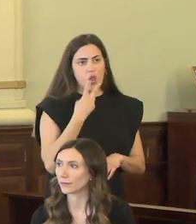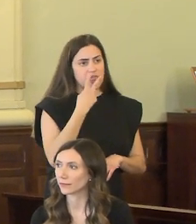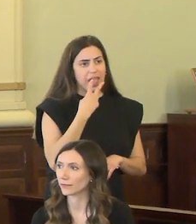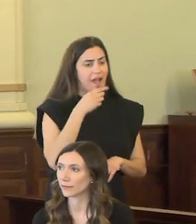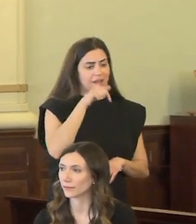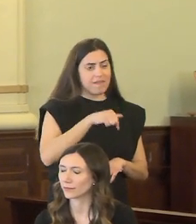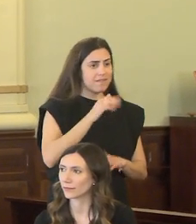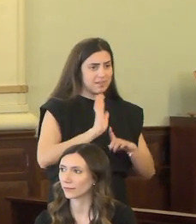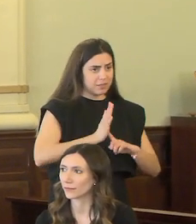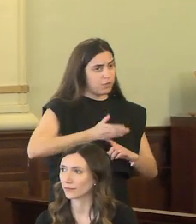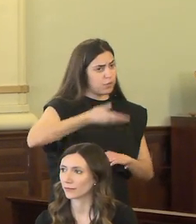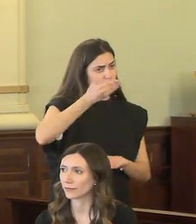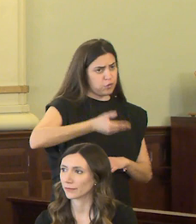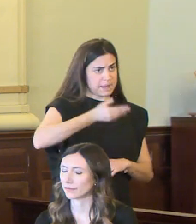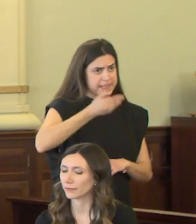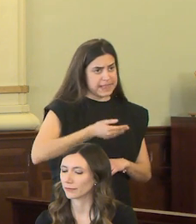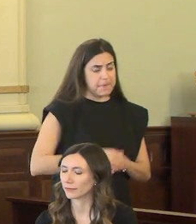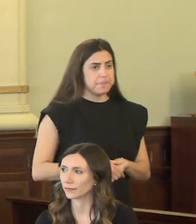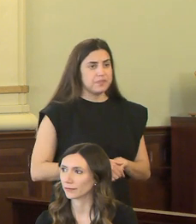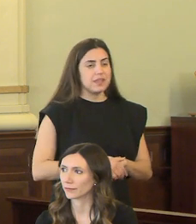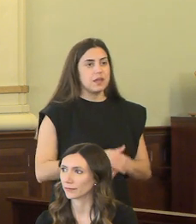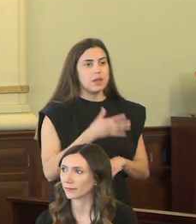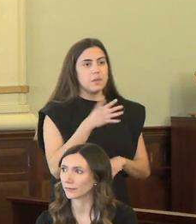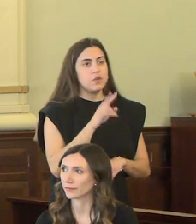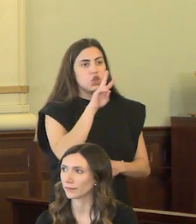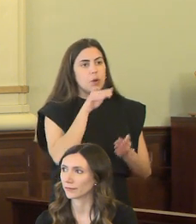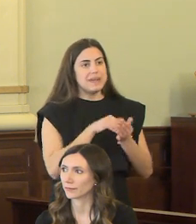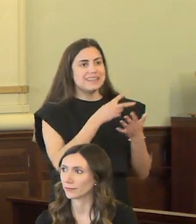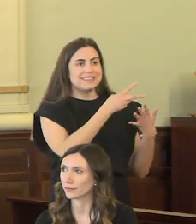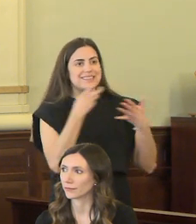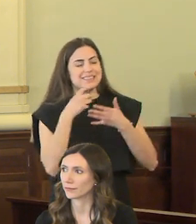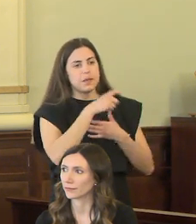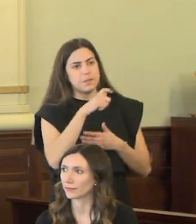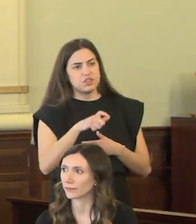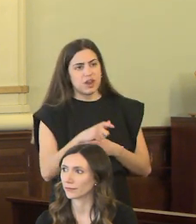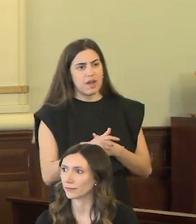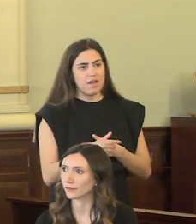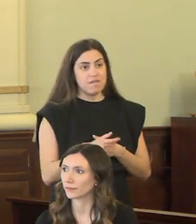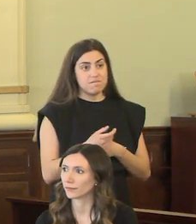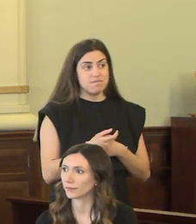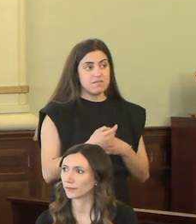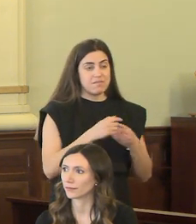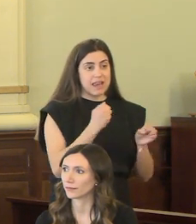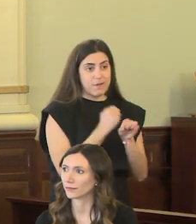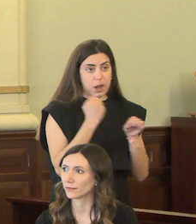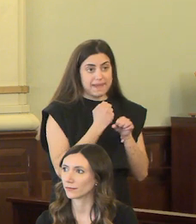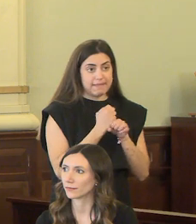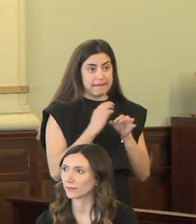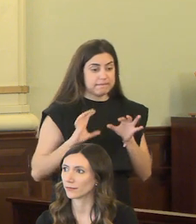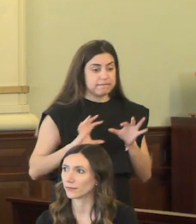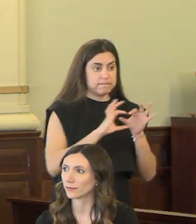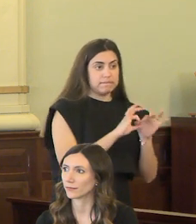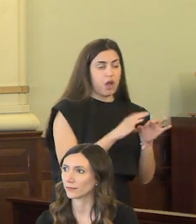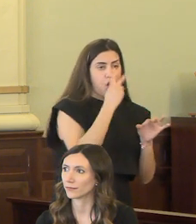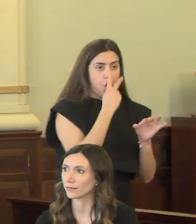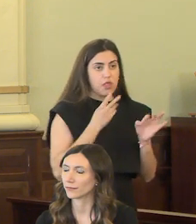en Castilla-La Mancha. En torno a 2.700 personas, de una u otra manera, están vinculadas laboralmente a la